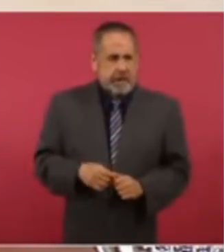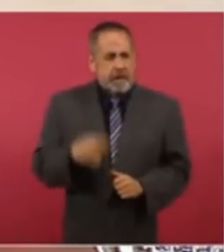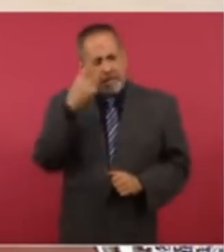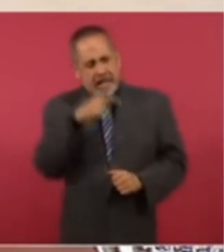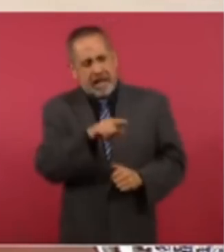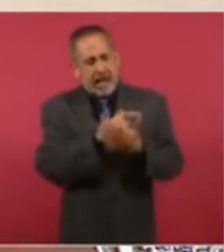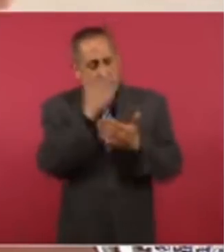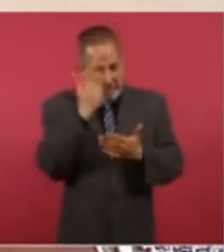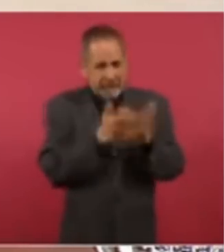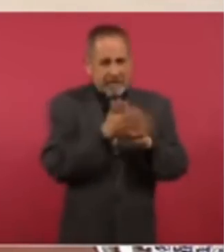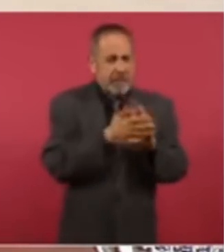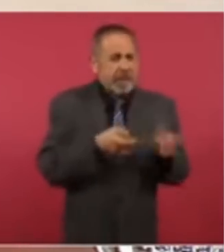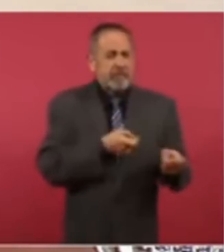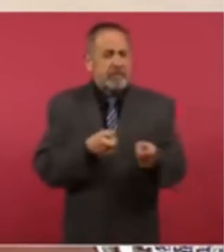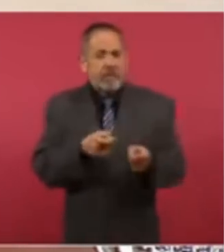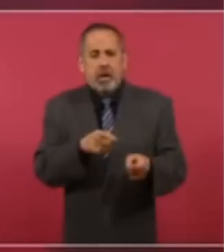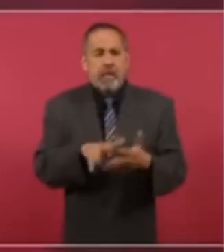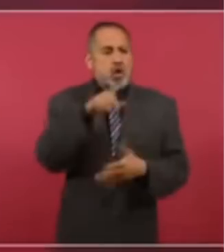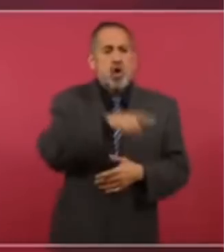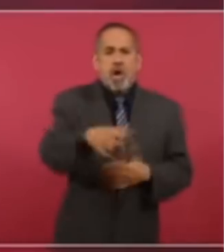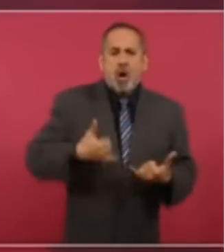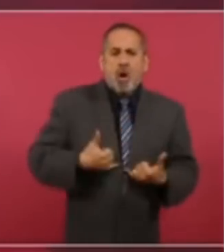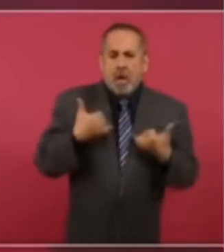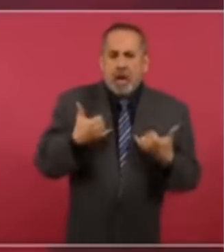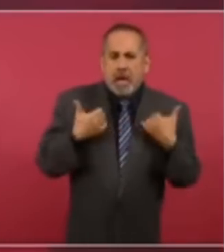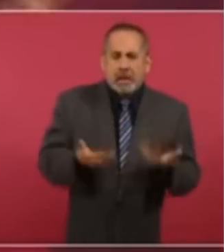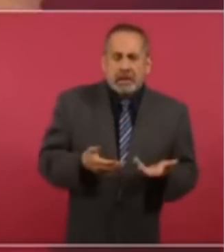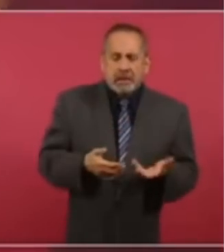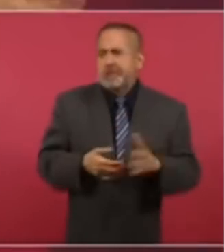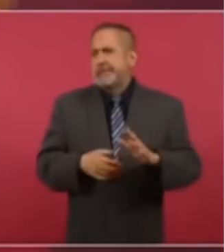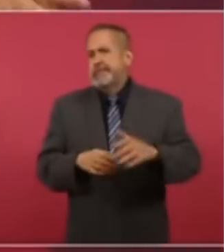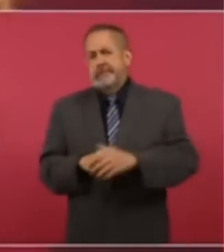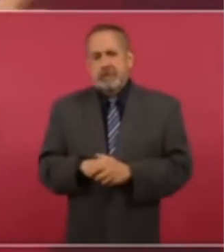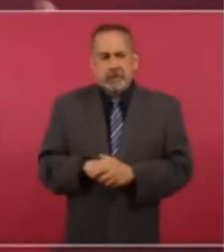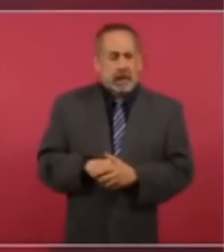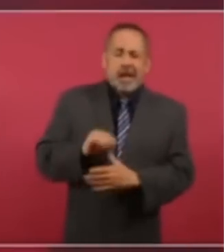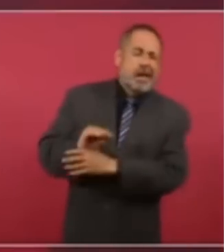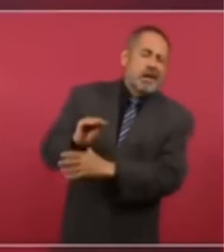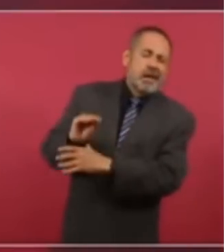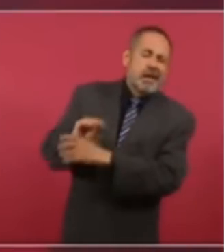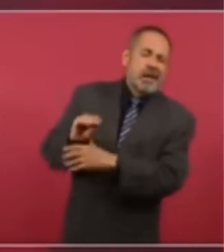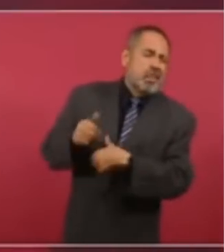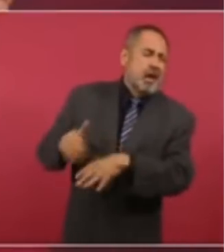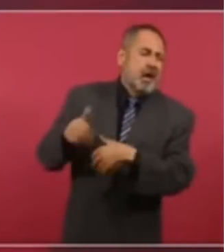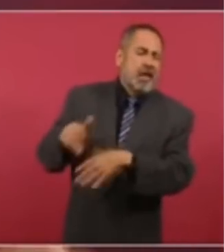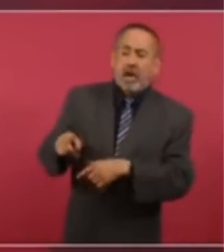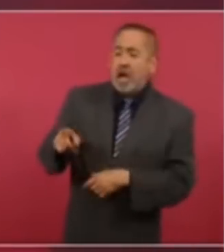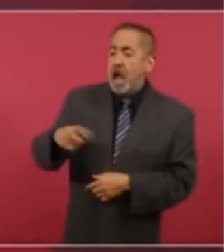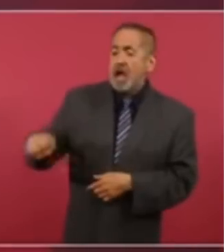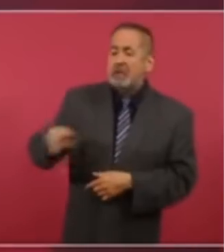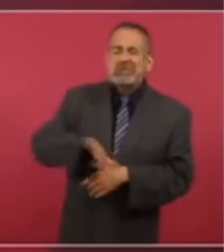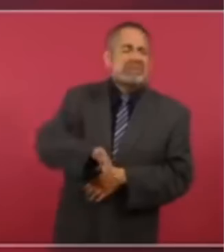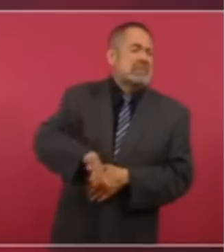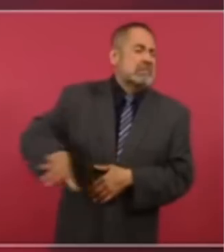delincuentes, la mayoría jóvenes. Después que no se les dio nada a los jóvenes, que se les marginó,